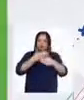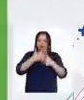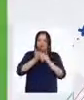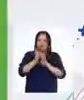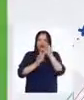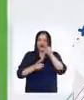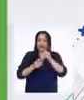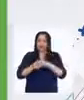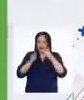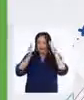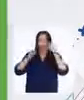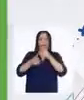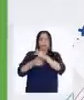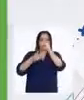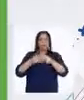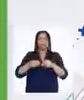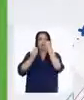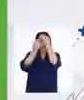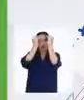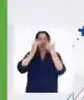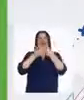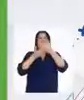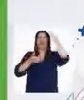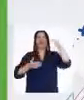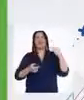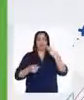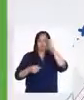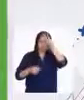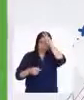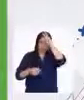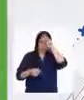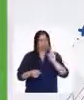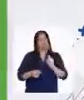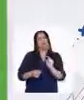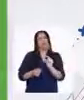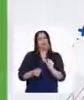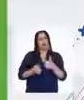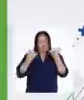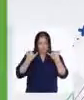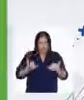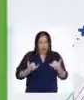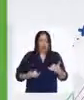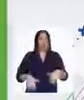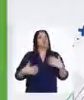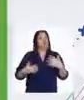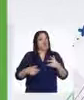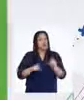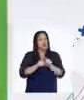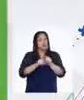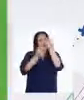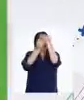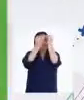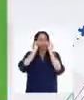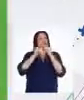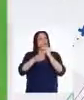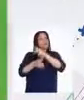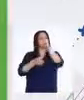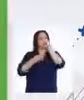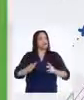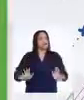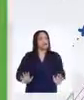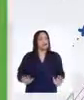desarrollándome en esta carrera que antes en Perú no se veía mucho, pero que actualmente es una profesión que